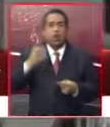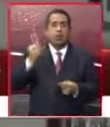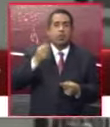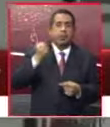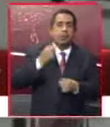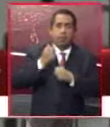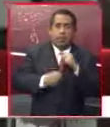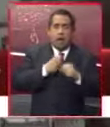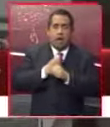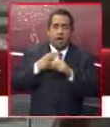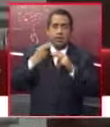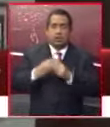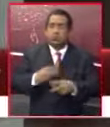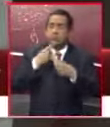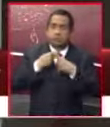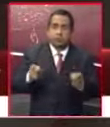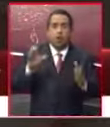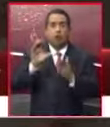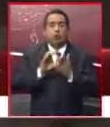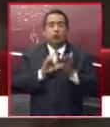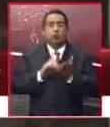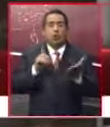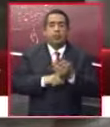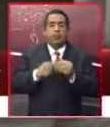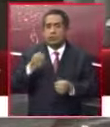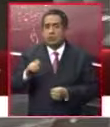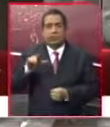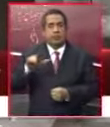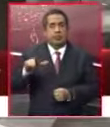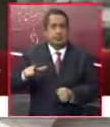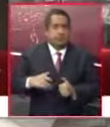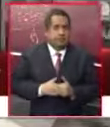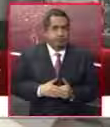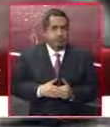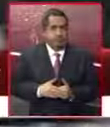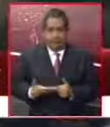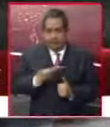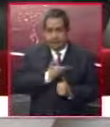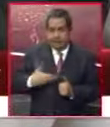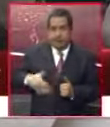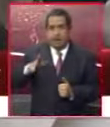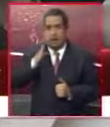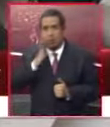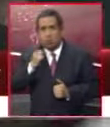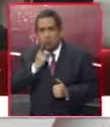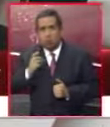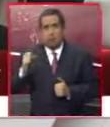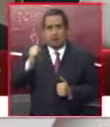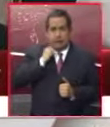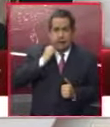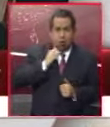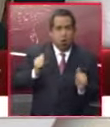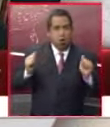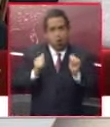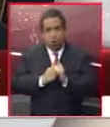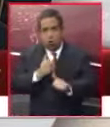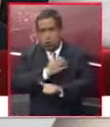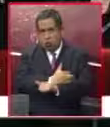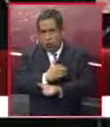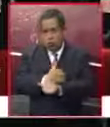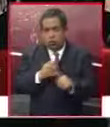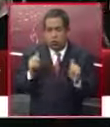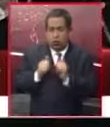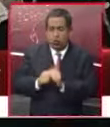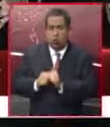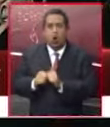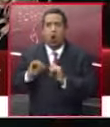la Constitución de 1917. Los presidentes de las cámaras de diputados y del Senado, acompañados de los